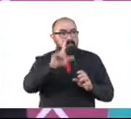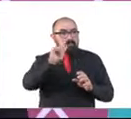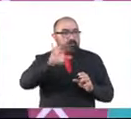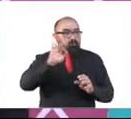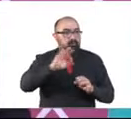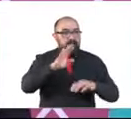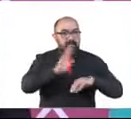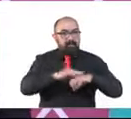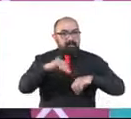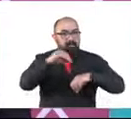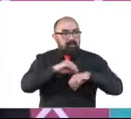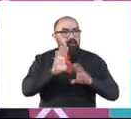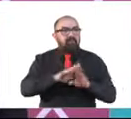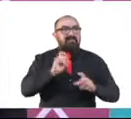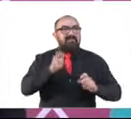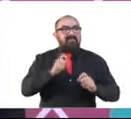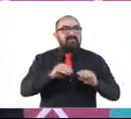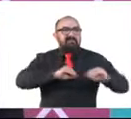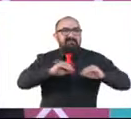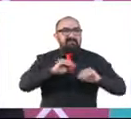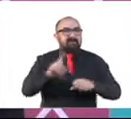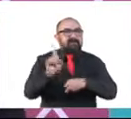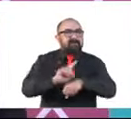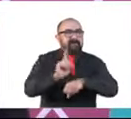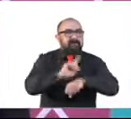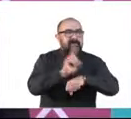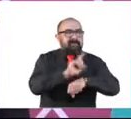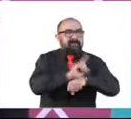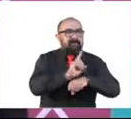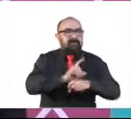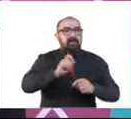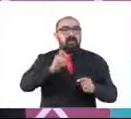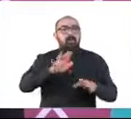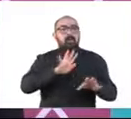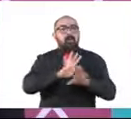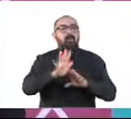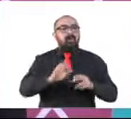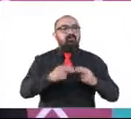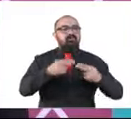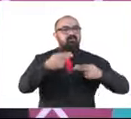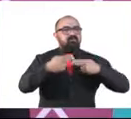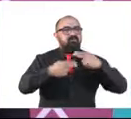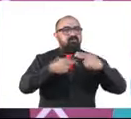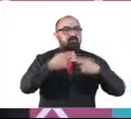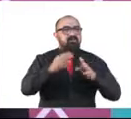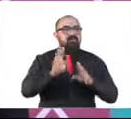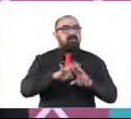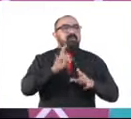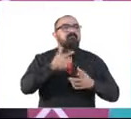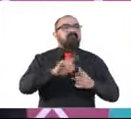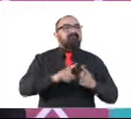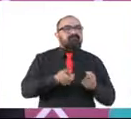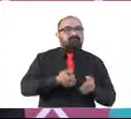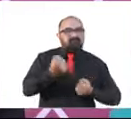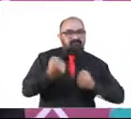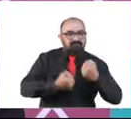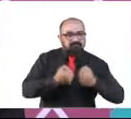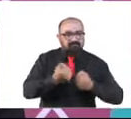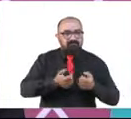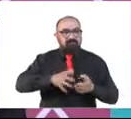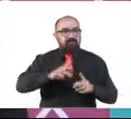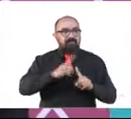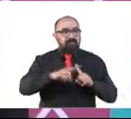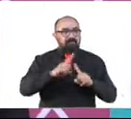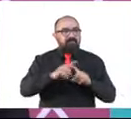surgen de toda nuestra actividad social, que tiene mucho que ver con las emisiones producto de la combustión de